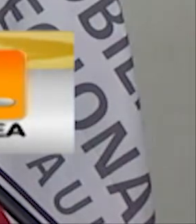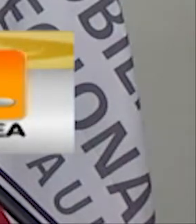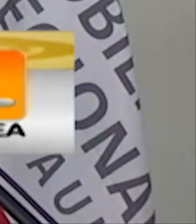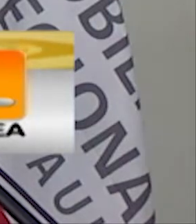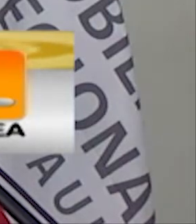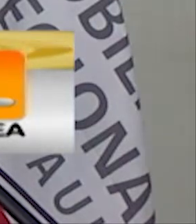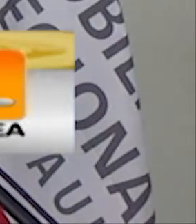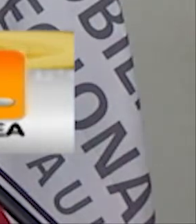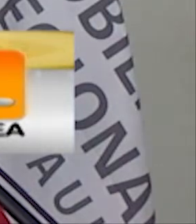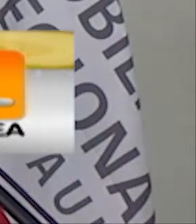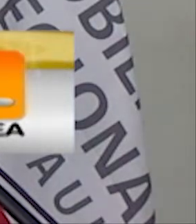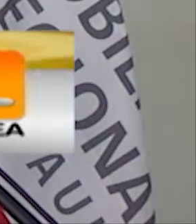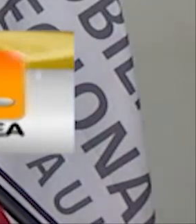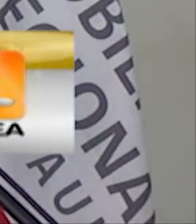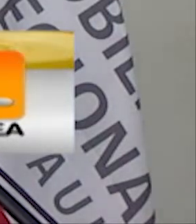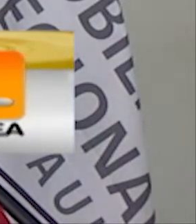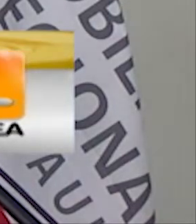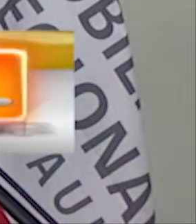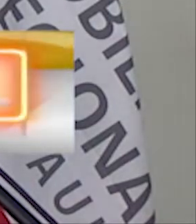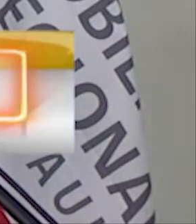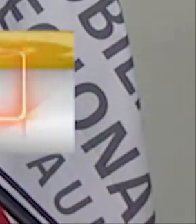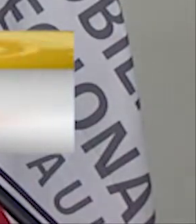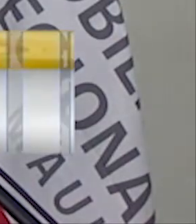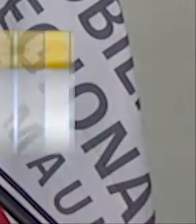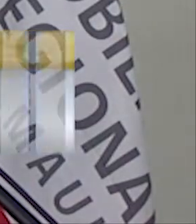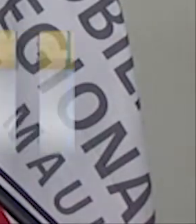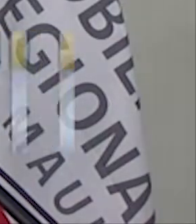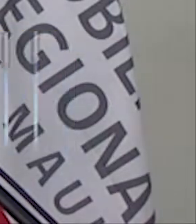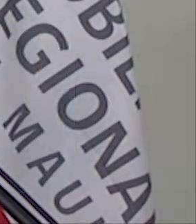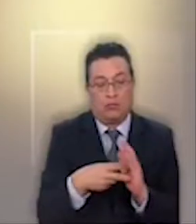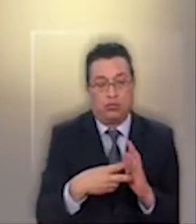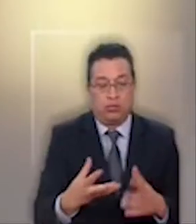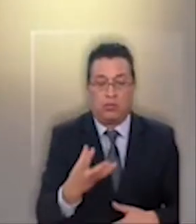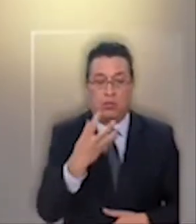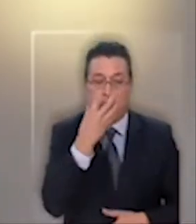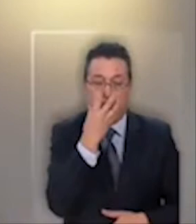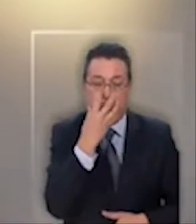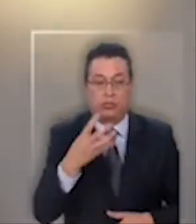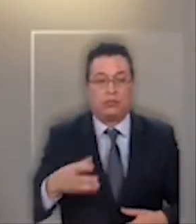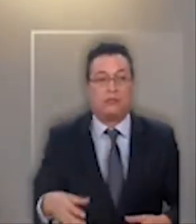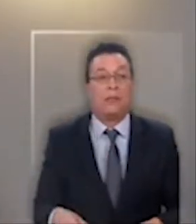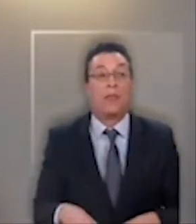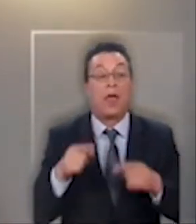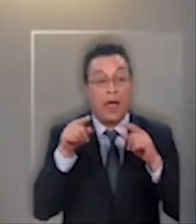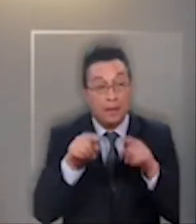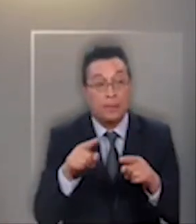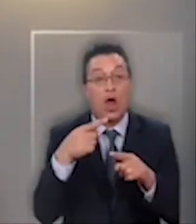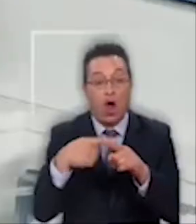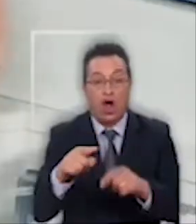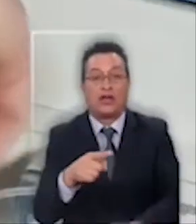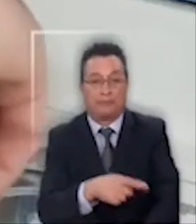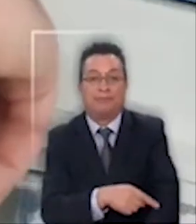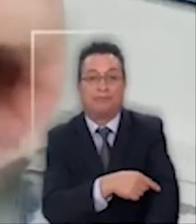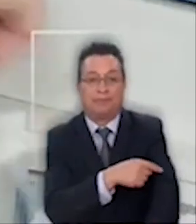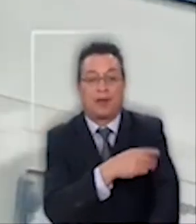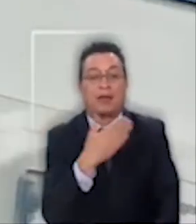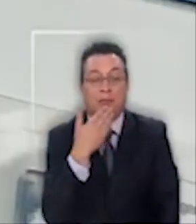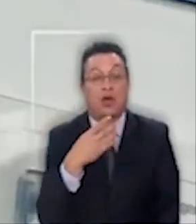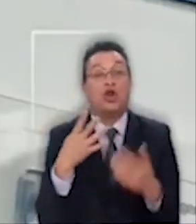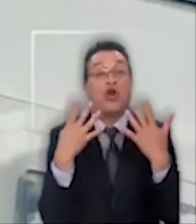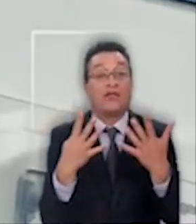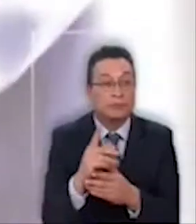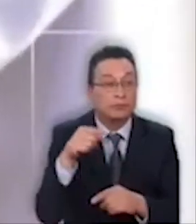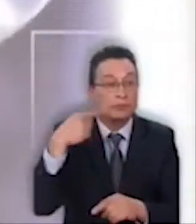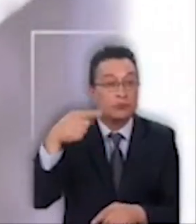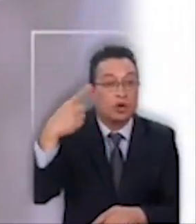contagió acá en la región y no tenemos su identidad que fue la persona que falleció en molina como una forma de ayudar a la gestión clínica en el maule para enfrentar el coronavirus